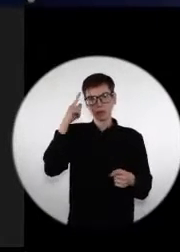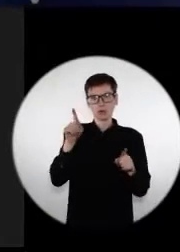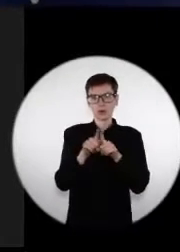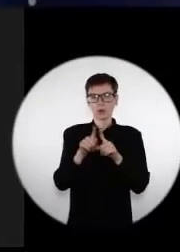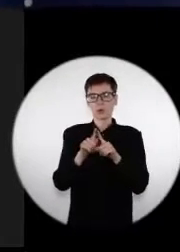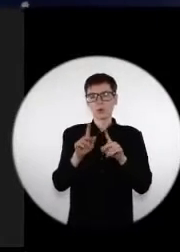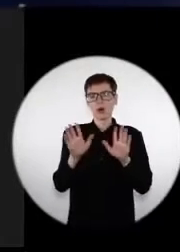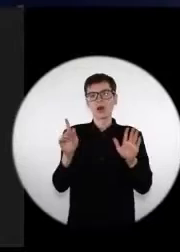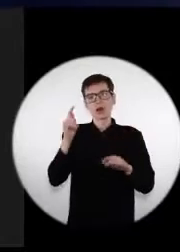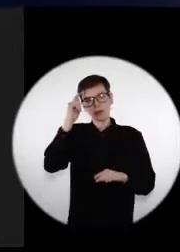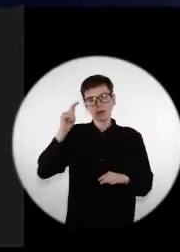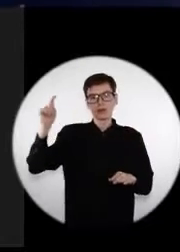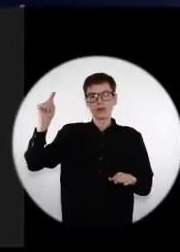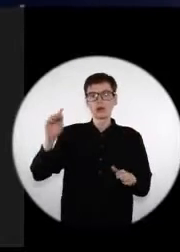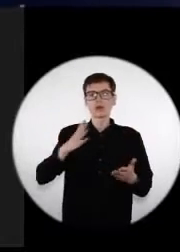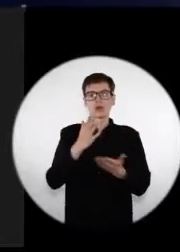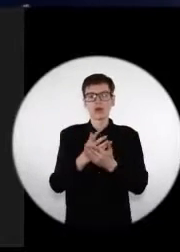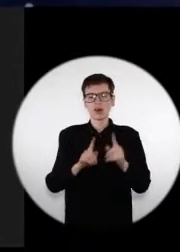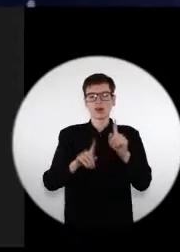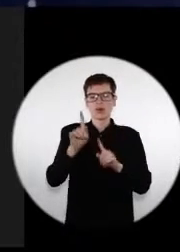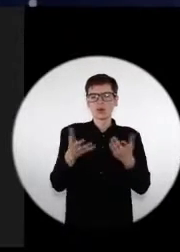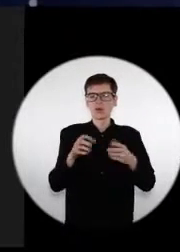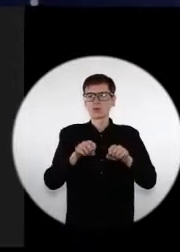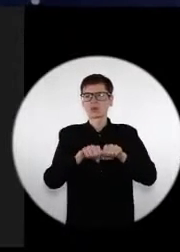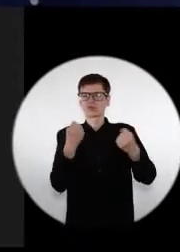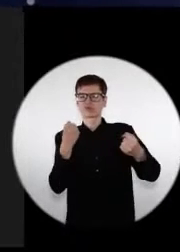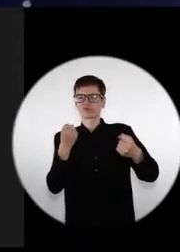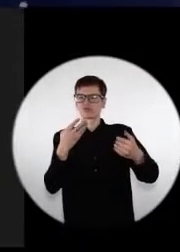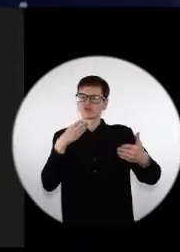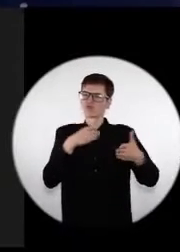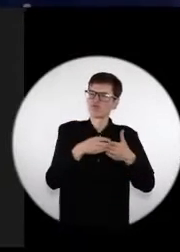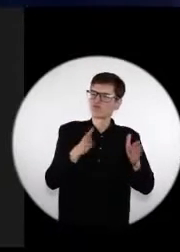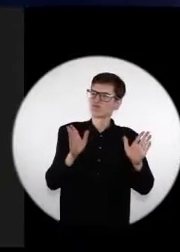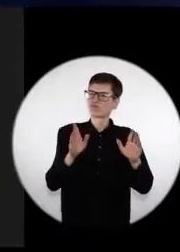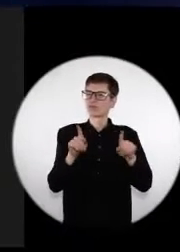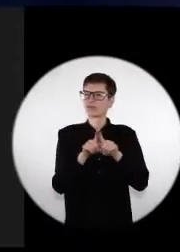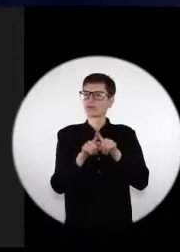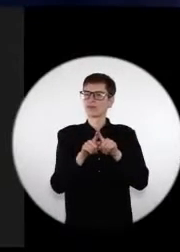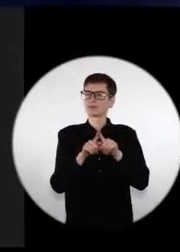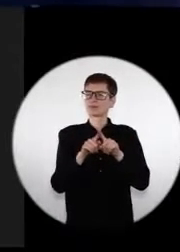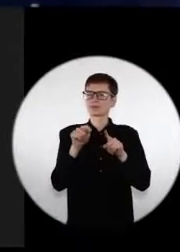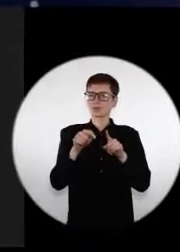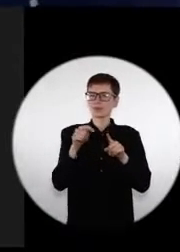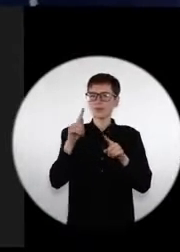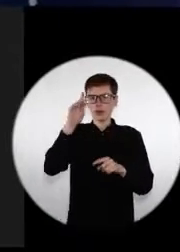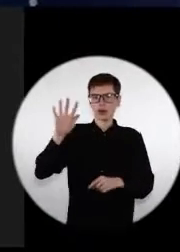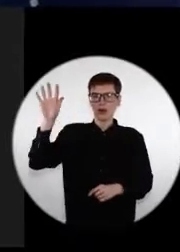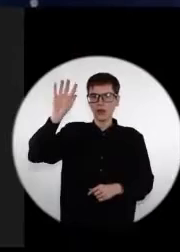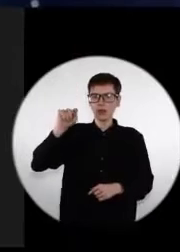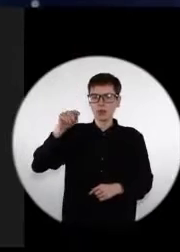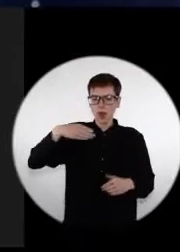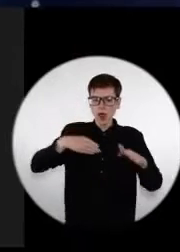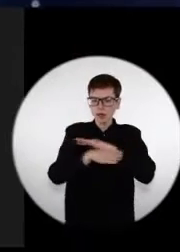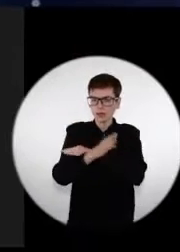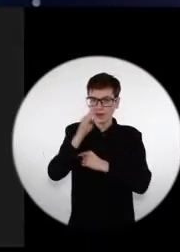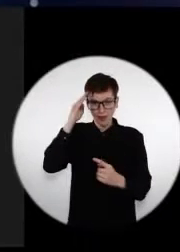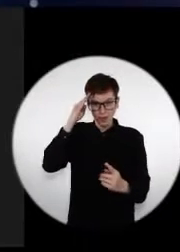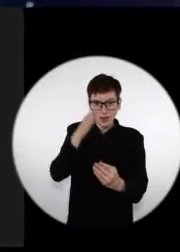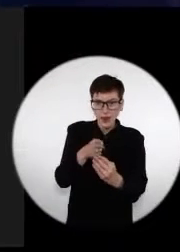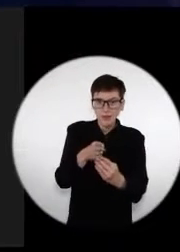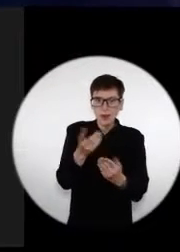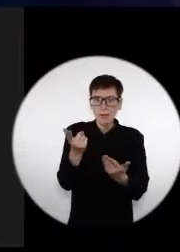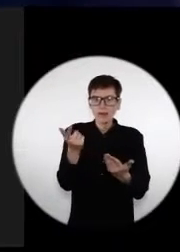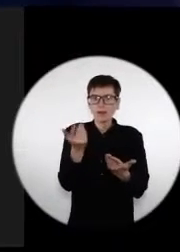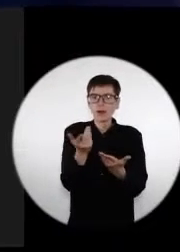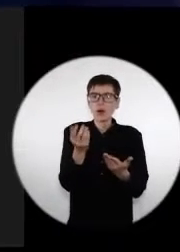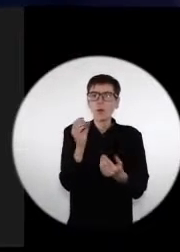preferían eso preferían sentir que era un acceso más directo a pesar de que teóricamente hay ciertos quiebres a